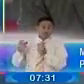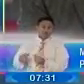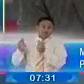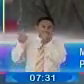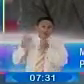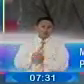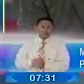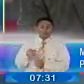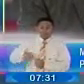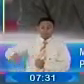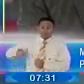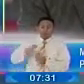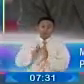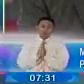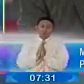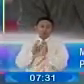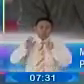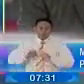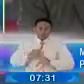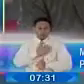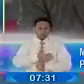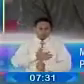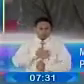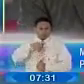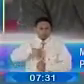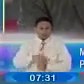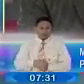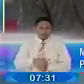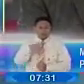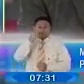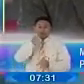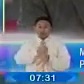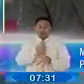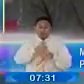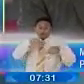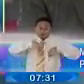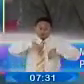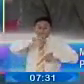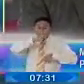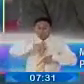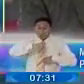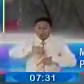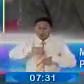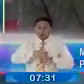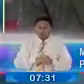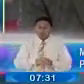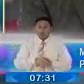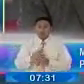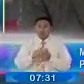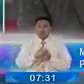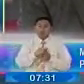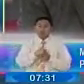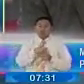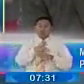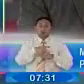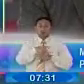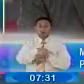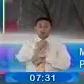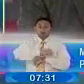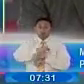le ha pedido a ellos que obviamente se considere la mano de obra local, claro, que se considere a los pedernalinos para